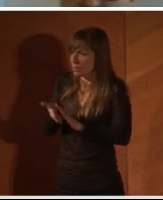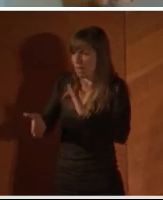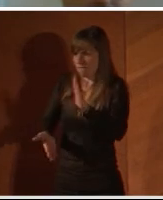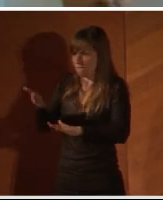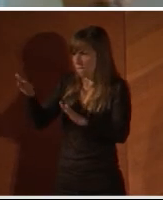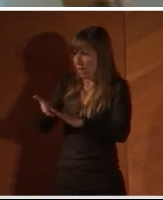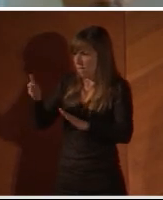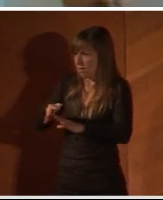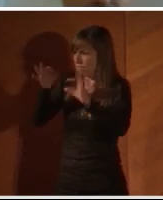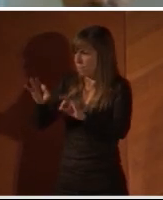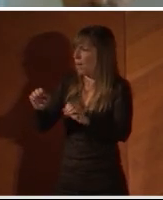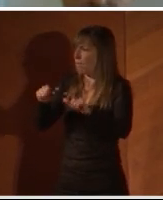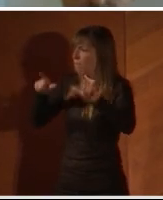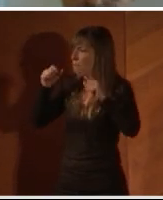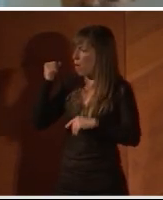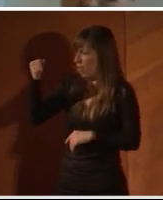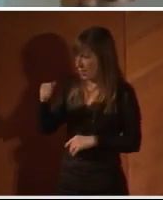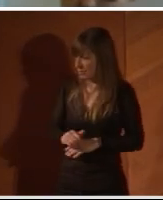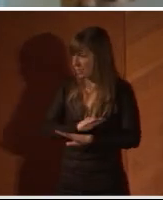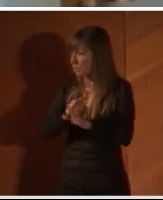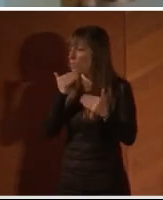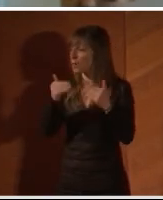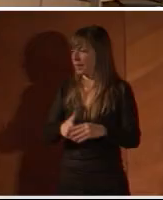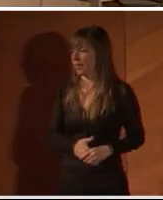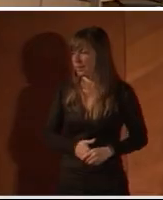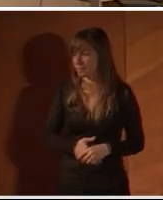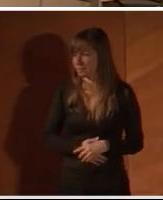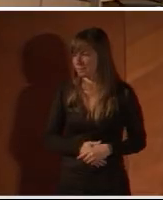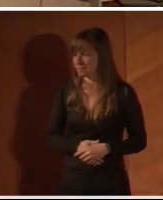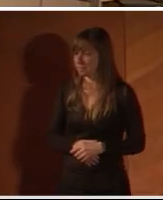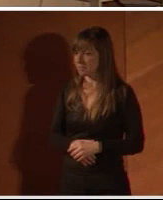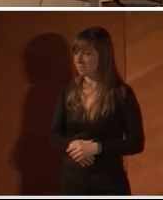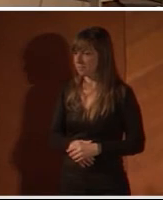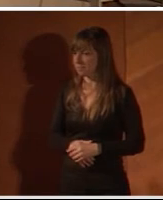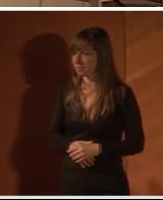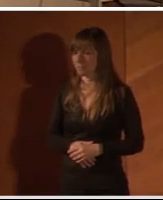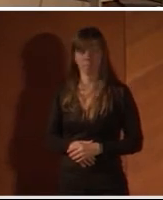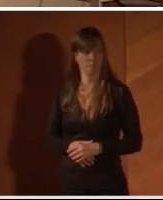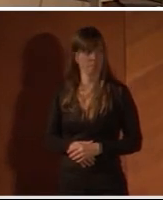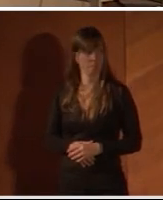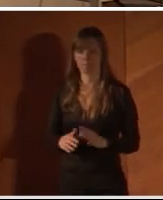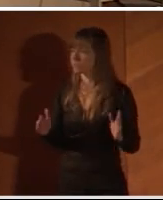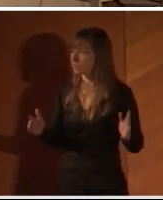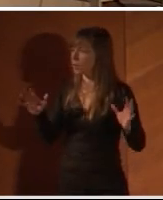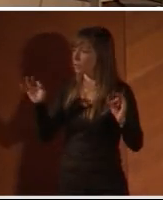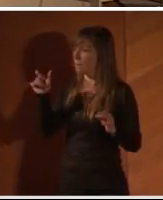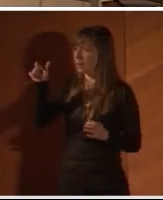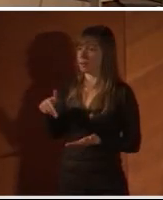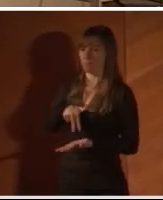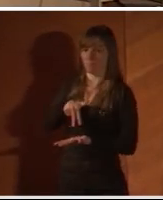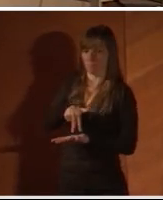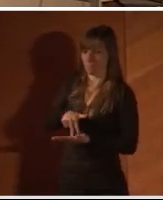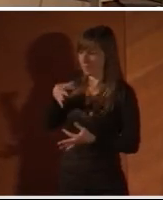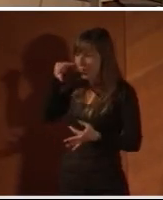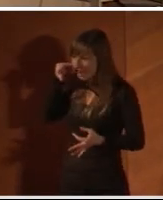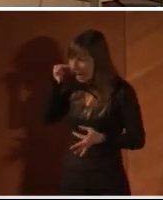empoderamiento ciudadano. Muchas gracias. Muchas gracias. Y tenemos a alguien presente en